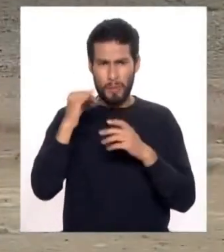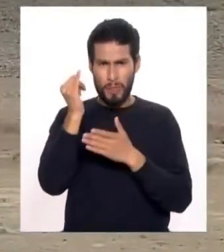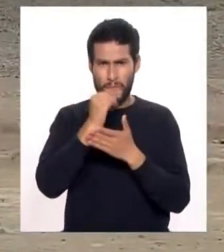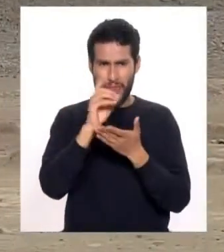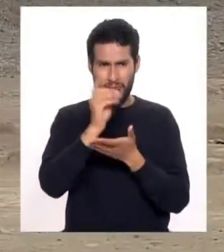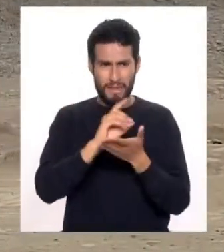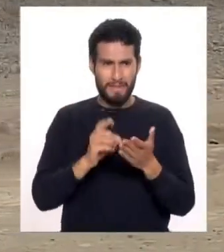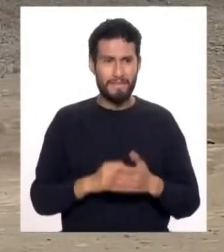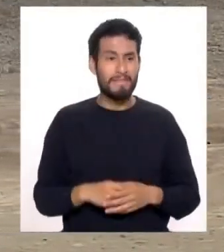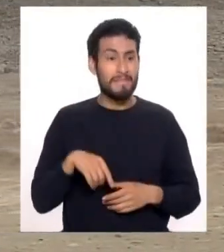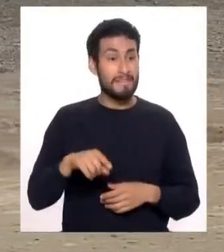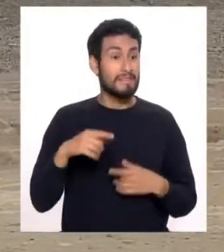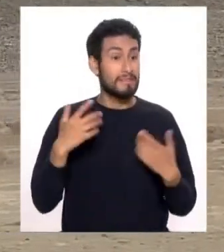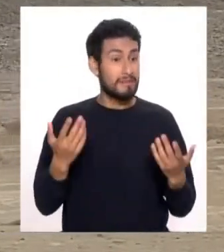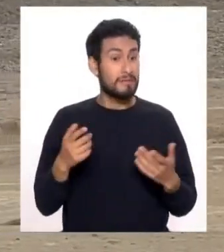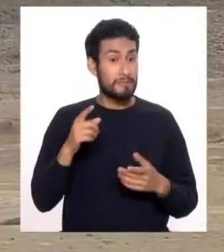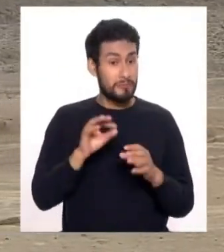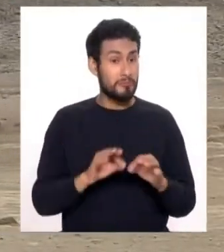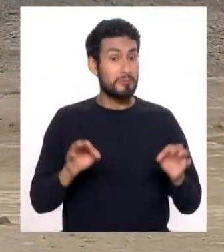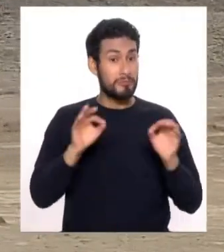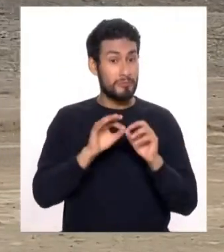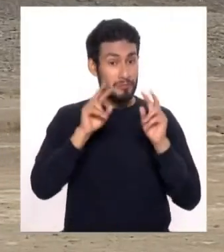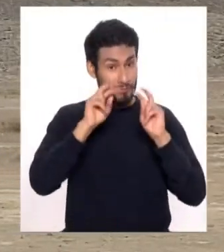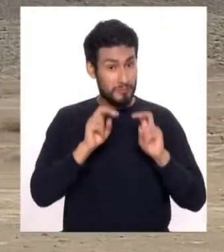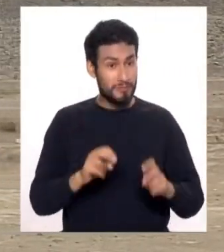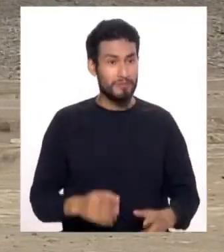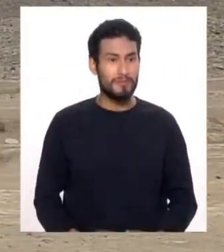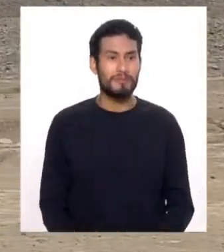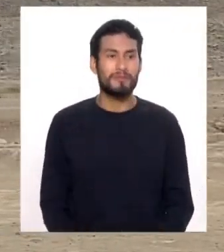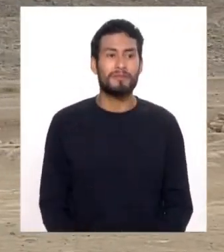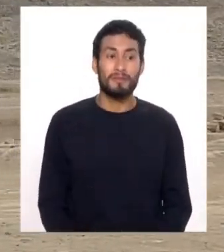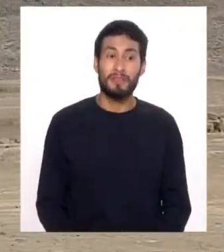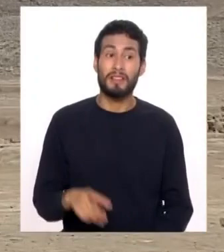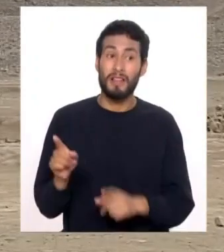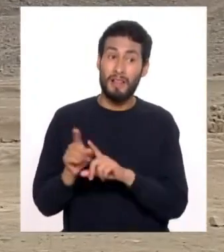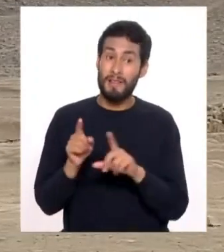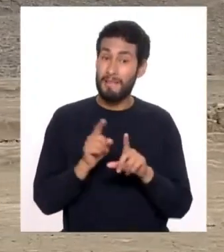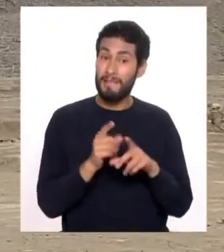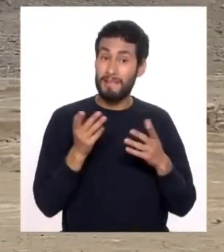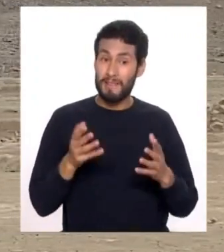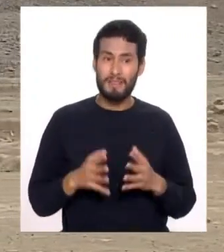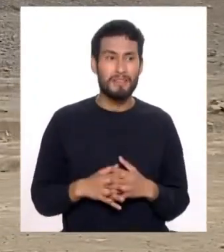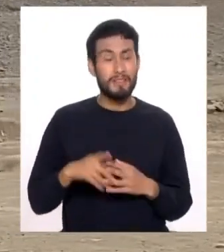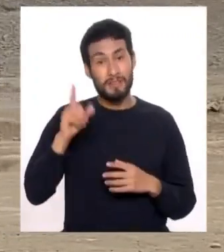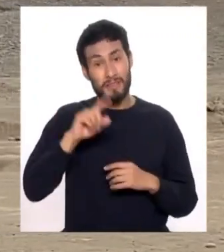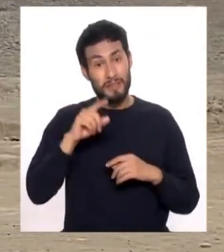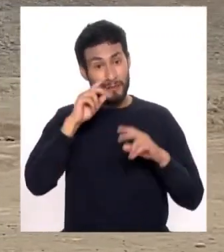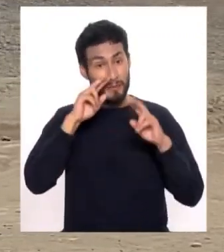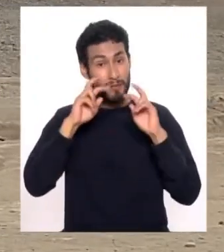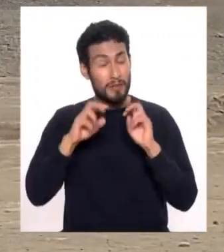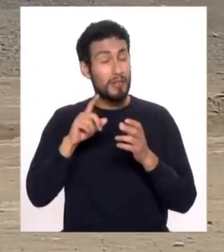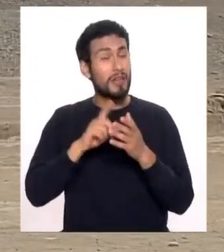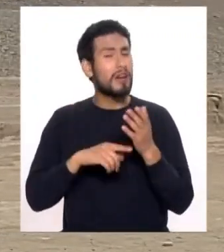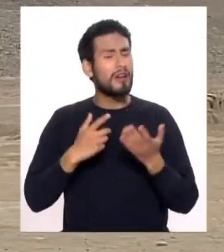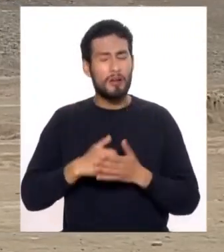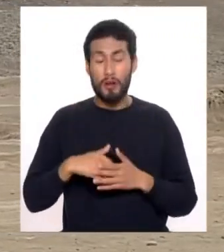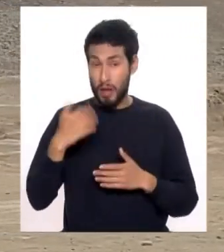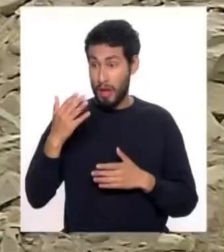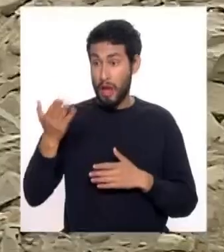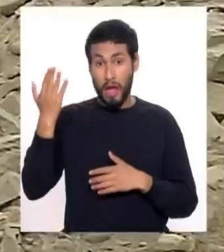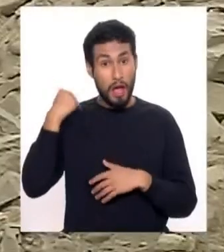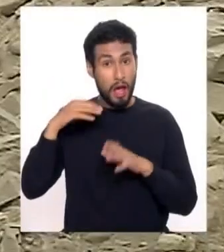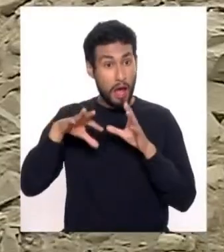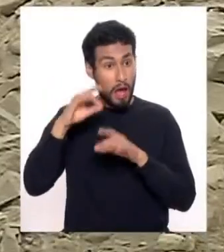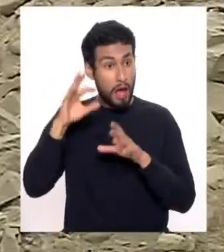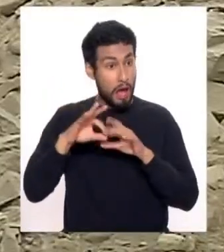diseño. Entonces eso también es algo digno de investigar. Asimismo, bueno, hay que mencionar que se han hecho últimos hallazgos